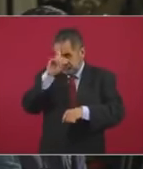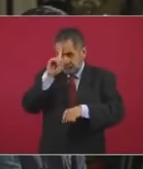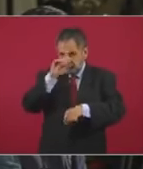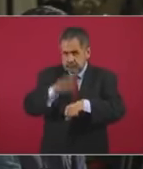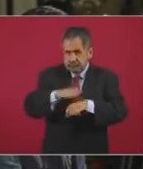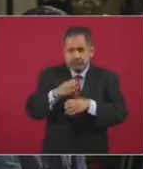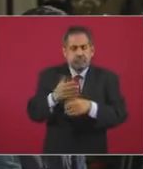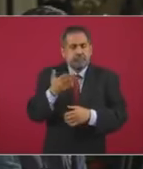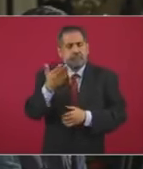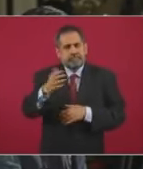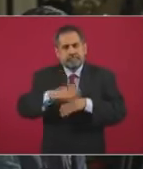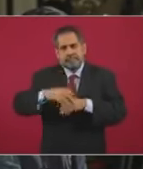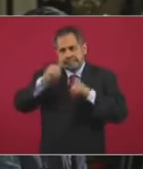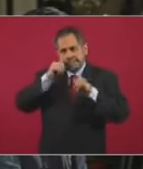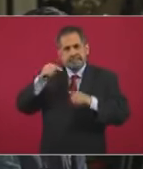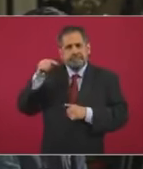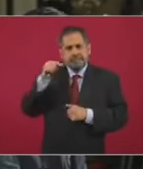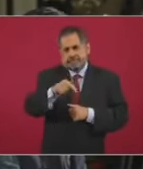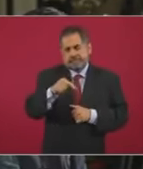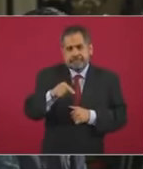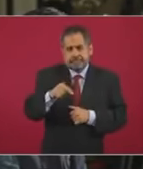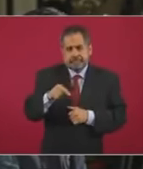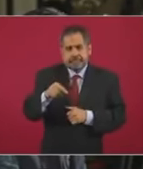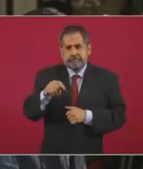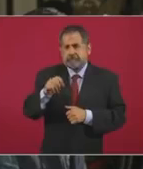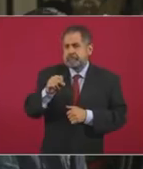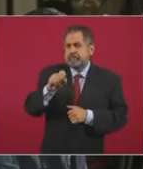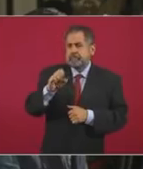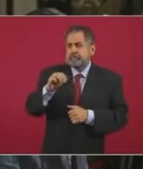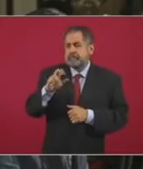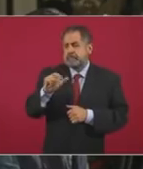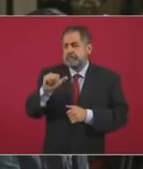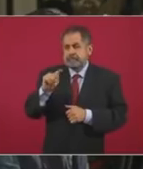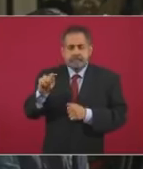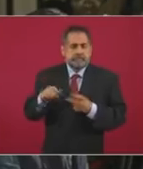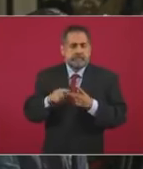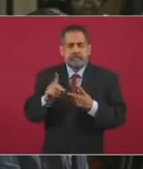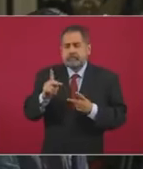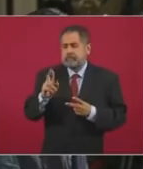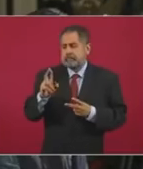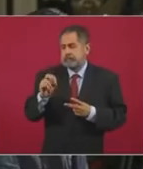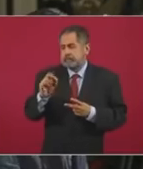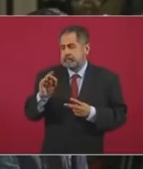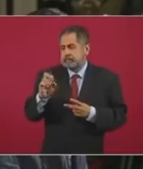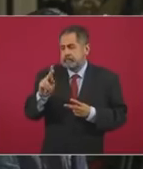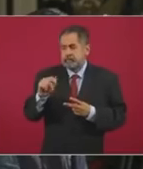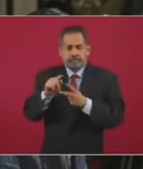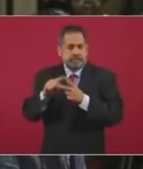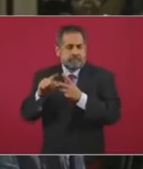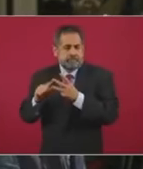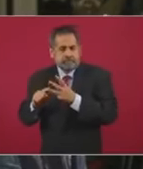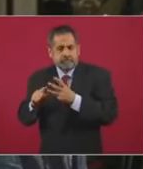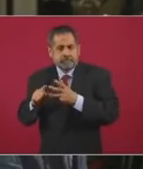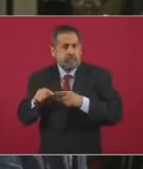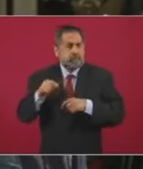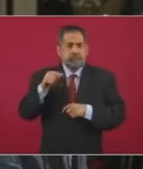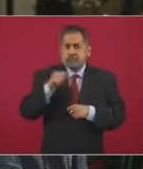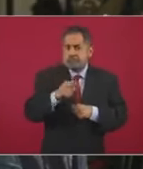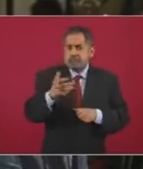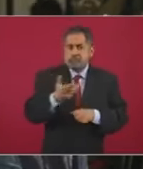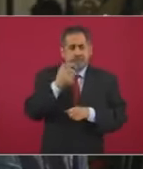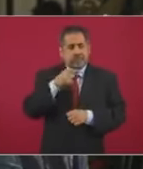pedirle la atención de Sofemat, de Semarnat, de Profepa, porque esto es un hecho que ha pasado